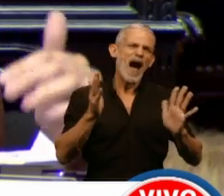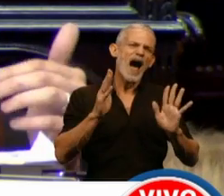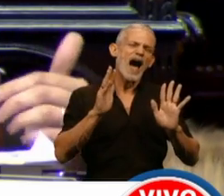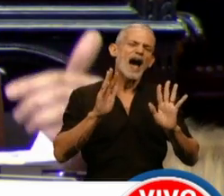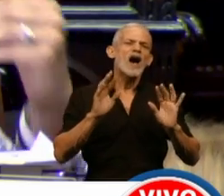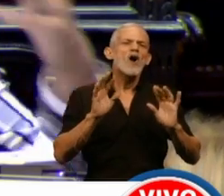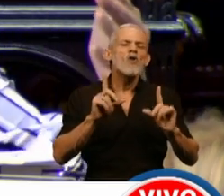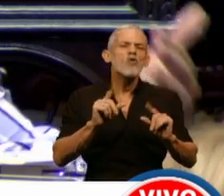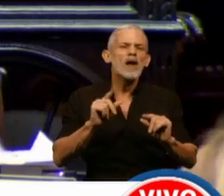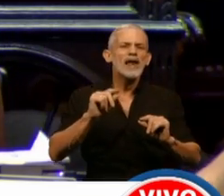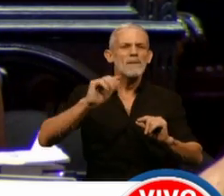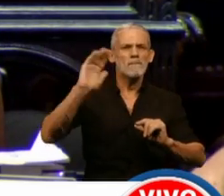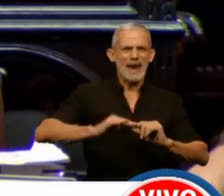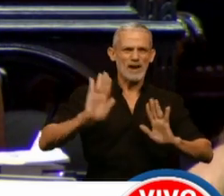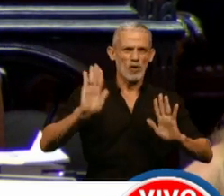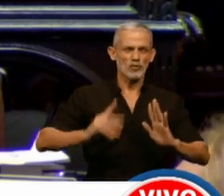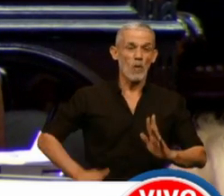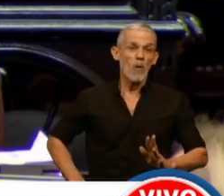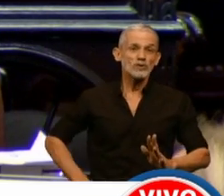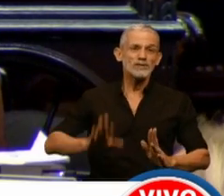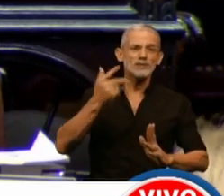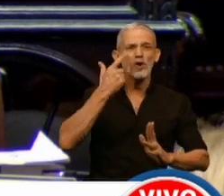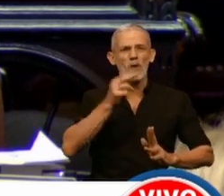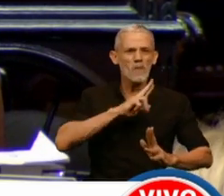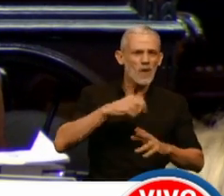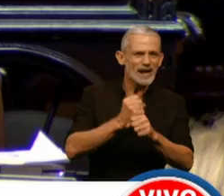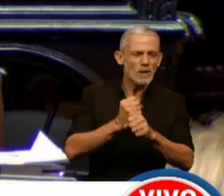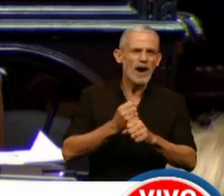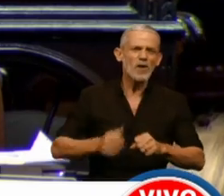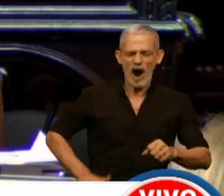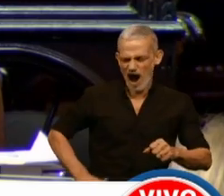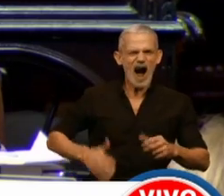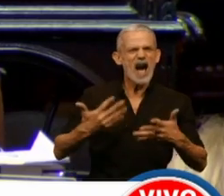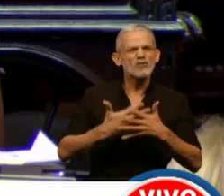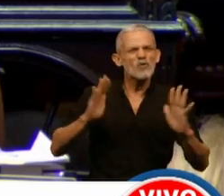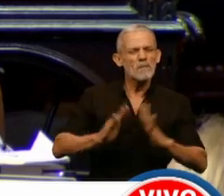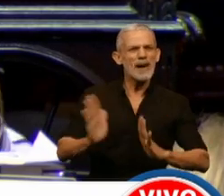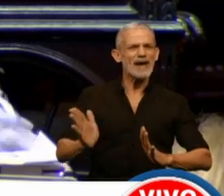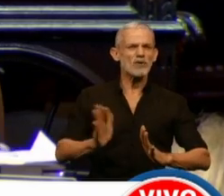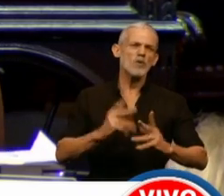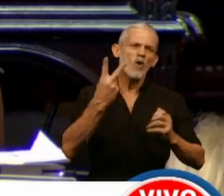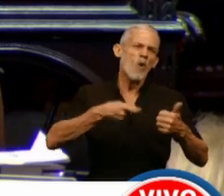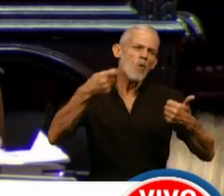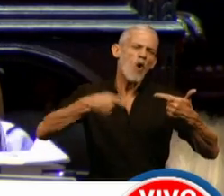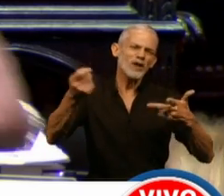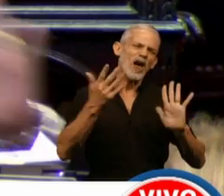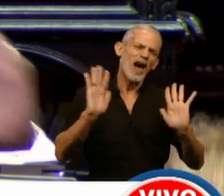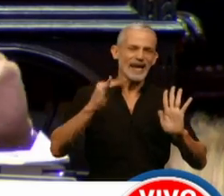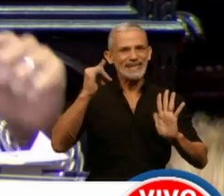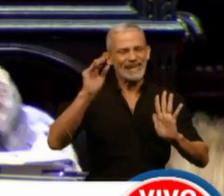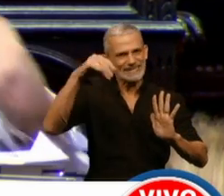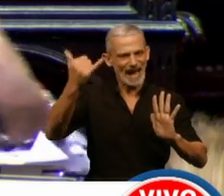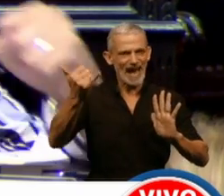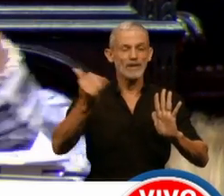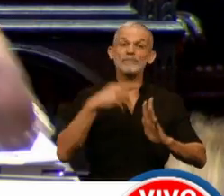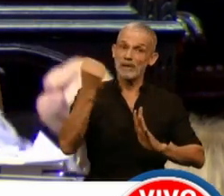va a pegar menos en los bolsillos de los y las trabajadoras el aumento y dijo textual lo importante